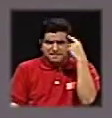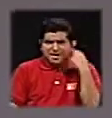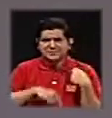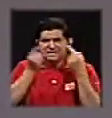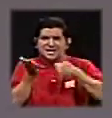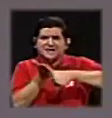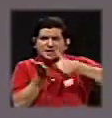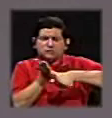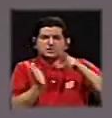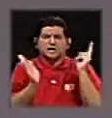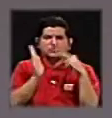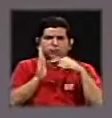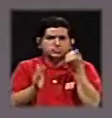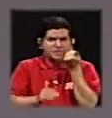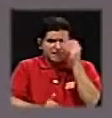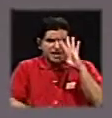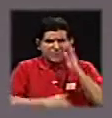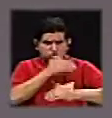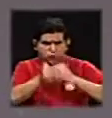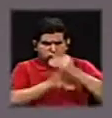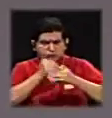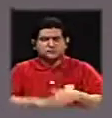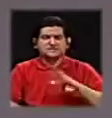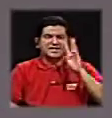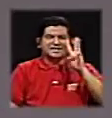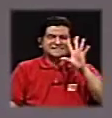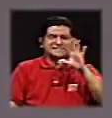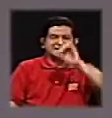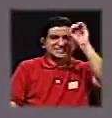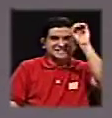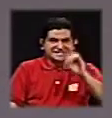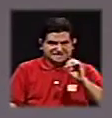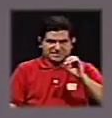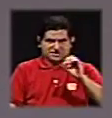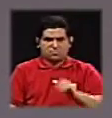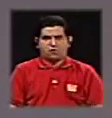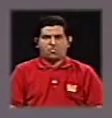en 2014, el 65%